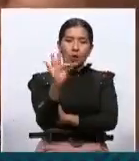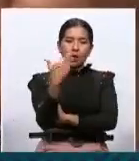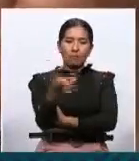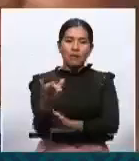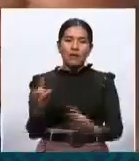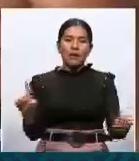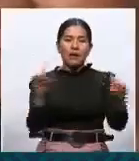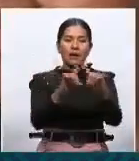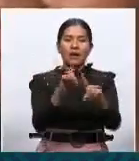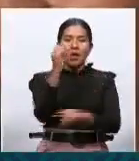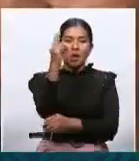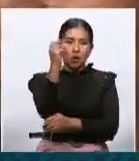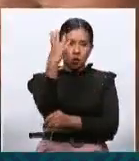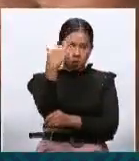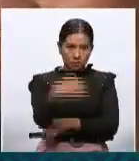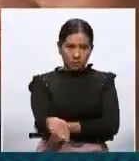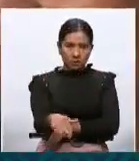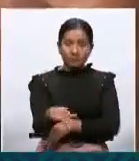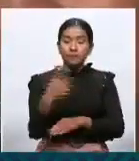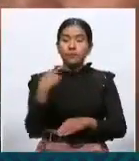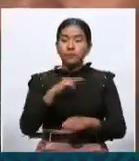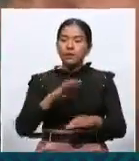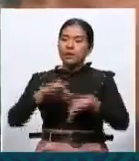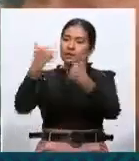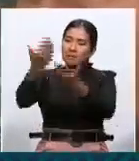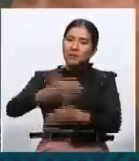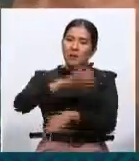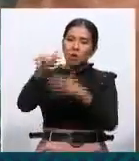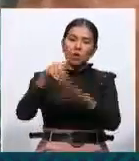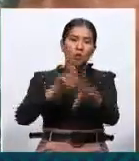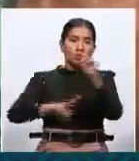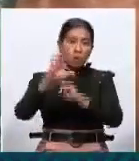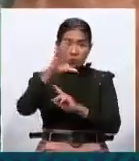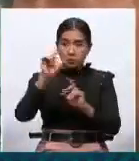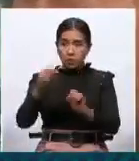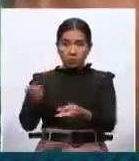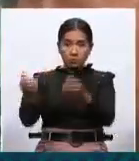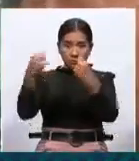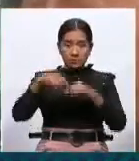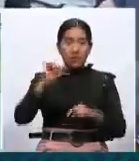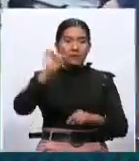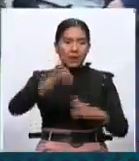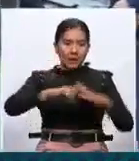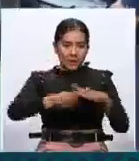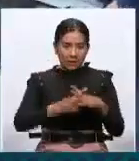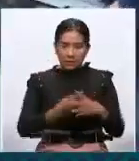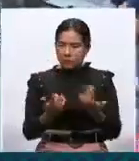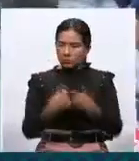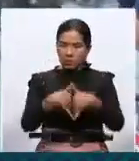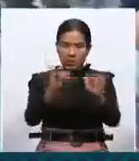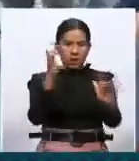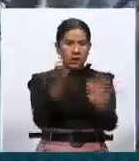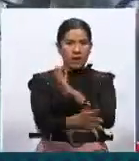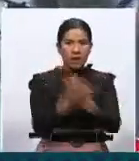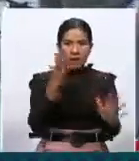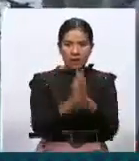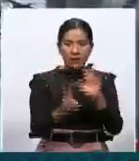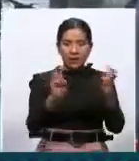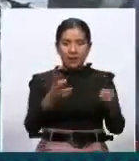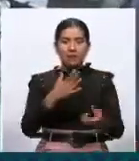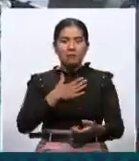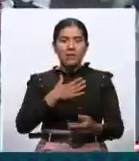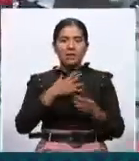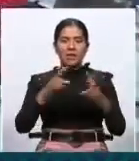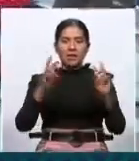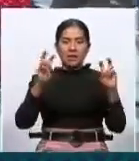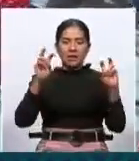12:30. Entonces, así que hacemos una invitación a todo el pueblo cochala para que se venga acá desde el día de mañana, que va a seguir gratuito el servicio de mi tren y vamos